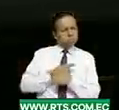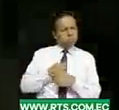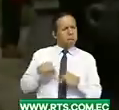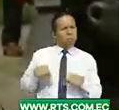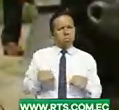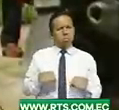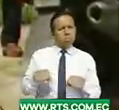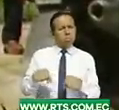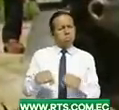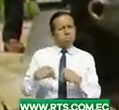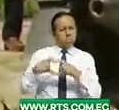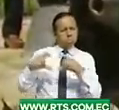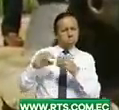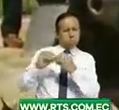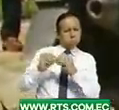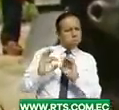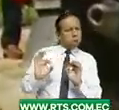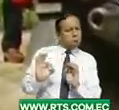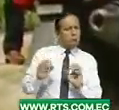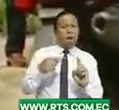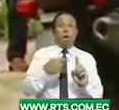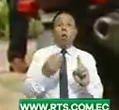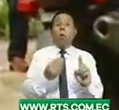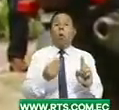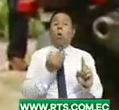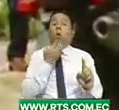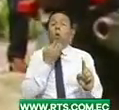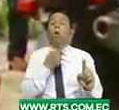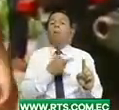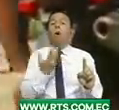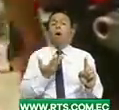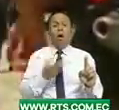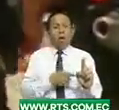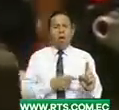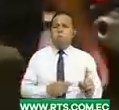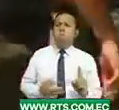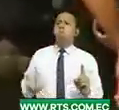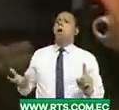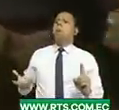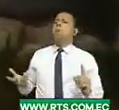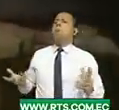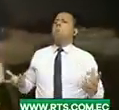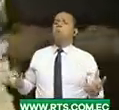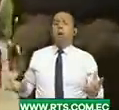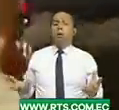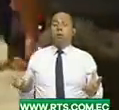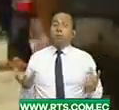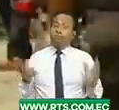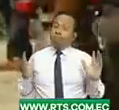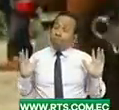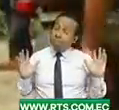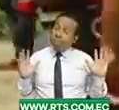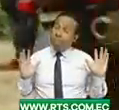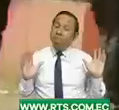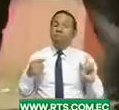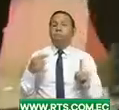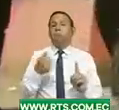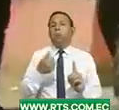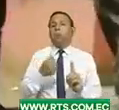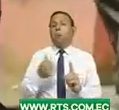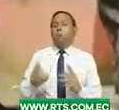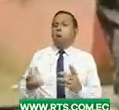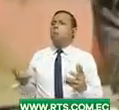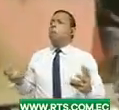Pero el muchacho parece que se bajó a enfrentarlos, porque cada uno sabe, ¿no? Entonces me imagino que él pensaría, diría,